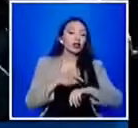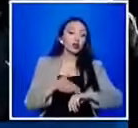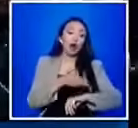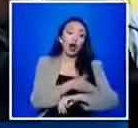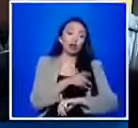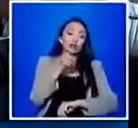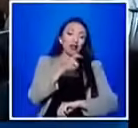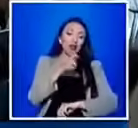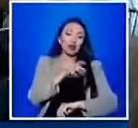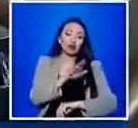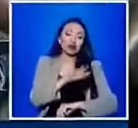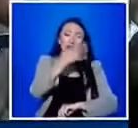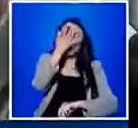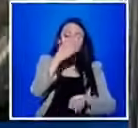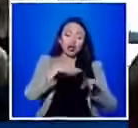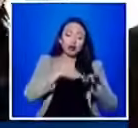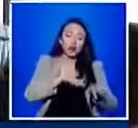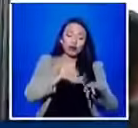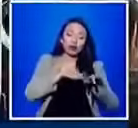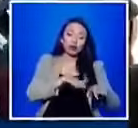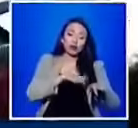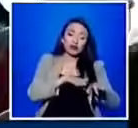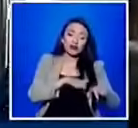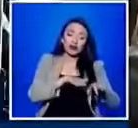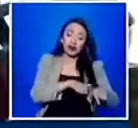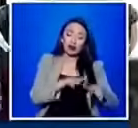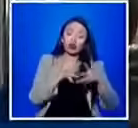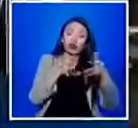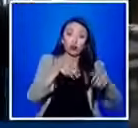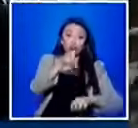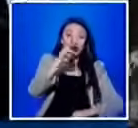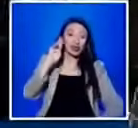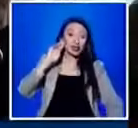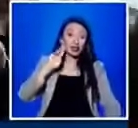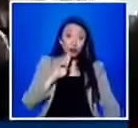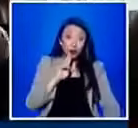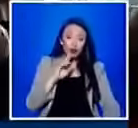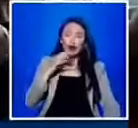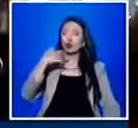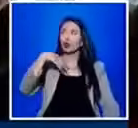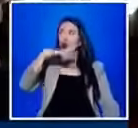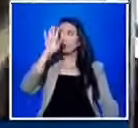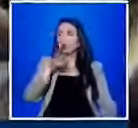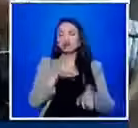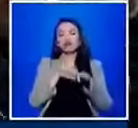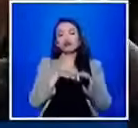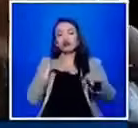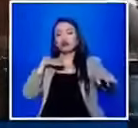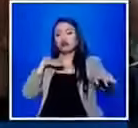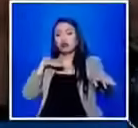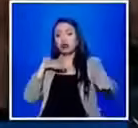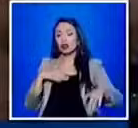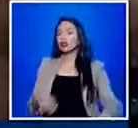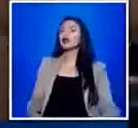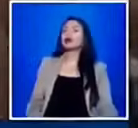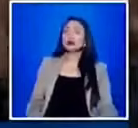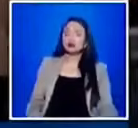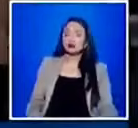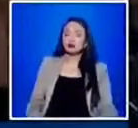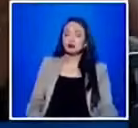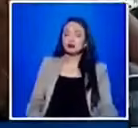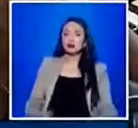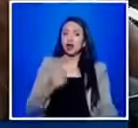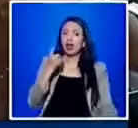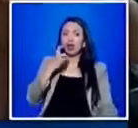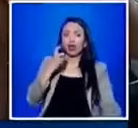que a veces la congestión es demasiada y... Es muy fuerte la congestión en la Simón Bolívar, adecuadamente. Está full, full, full el tráfico. A lo menos